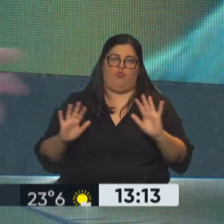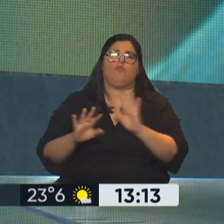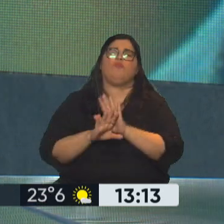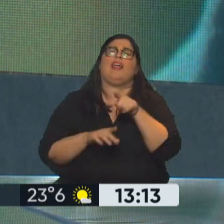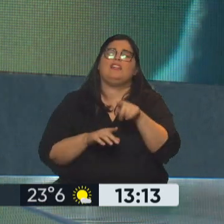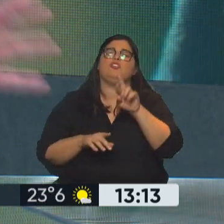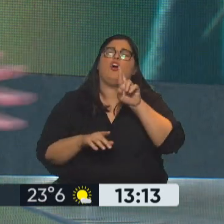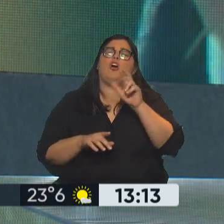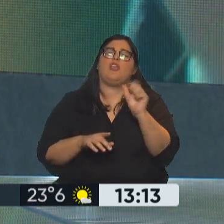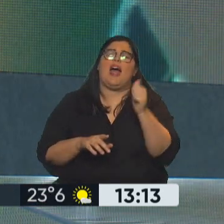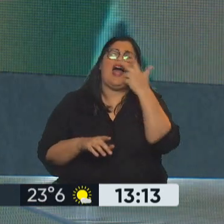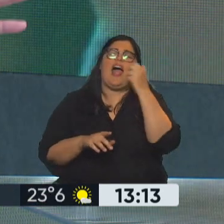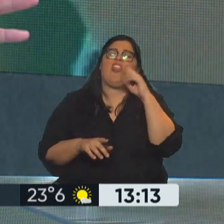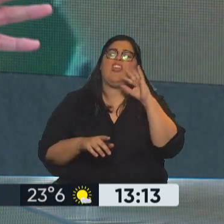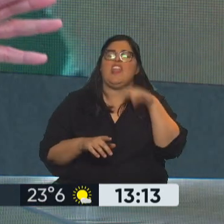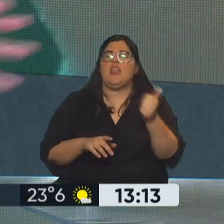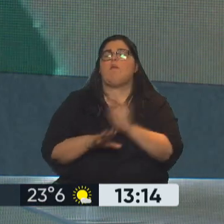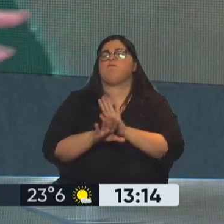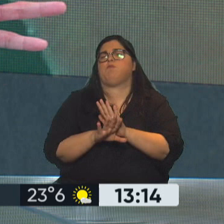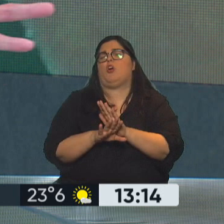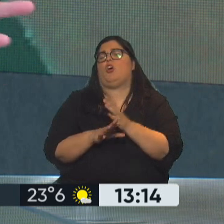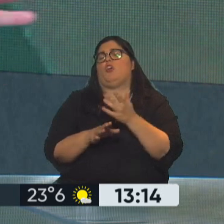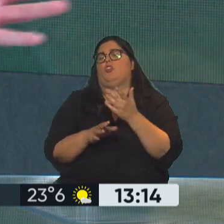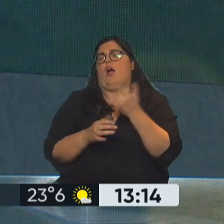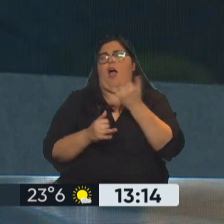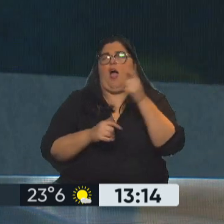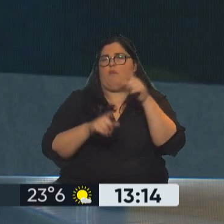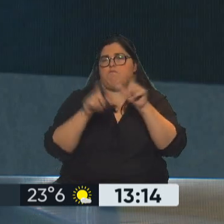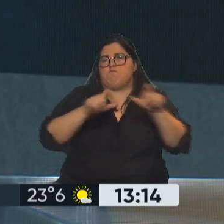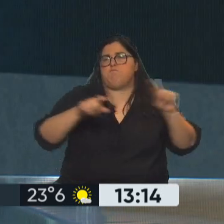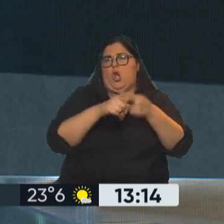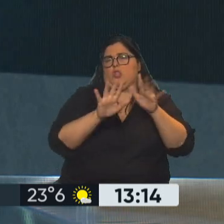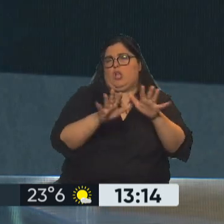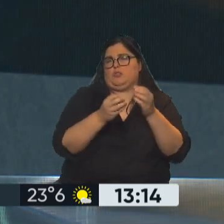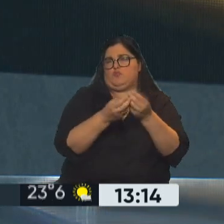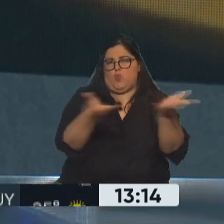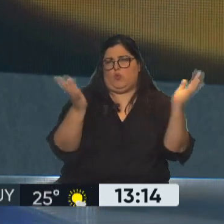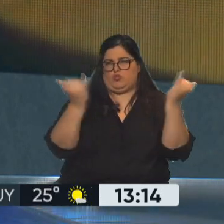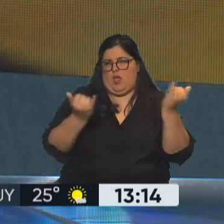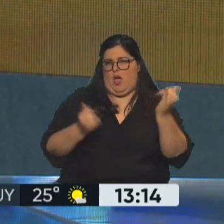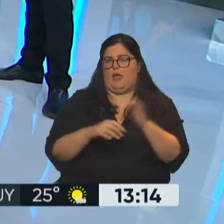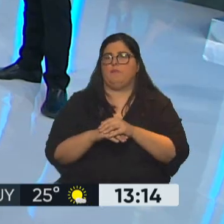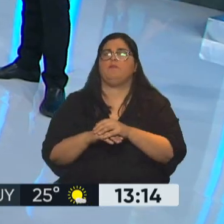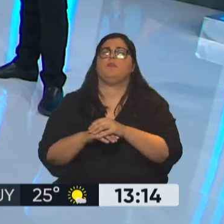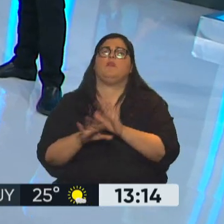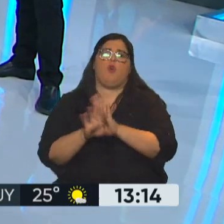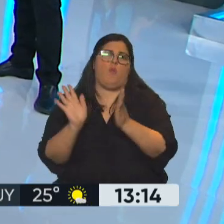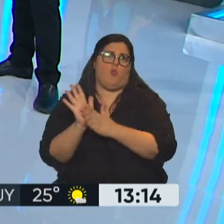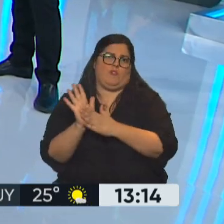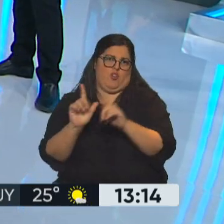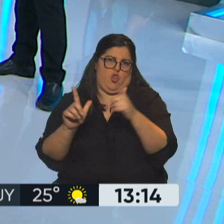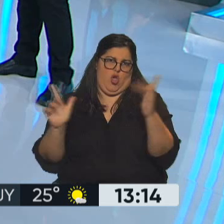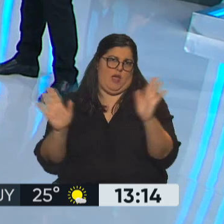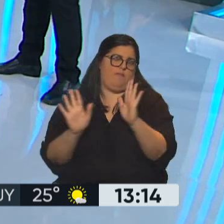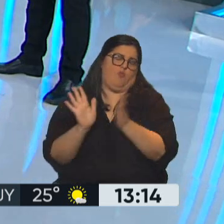por varios, pero no se justifica igual, ¿no? Está muy diseminado por la política brasileña, sí. Sí, pero no tiene justificación, sin duda. Bueno, No